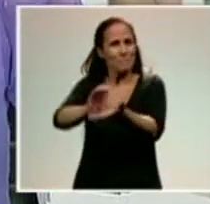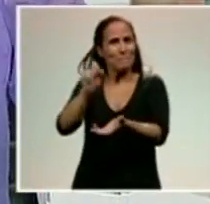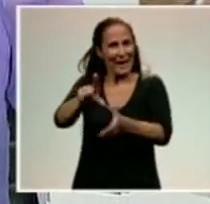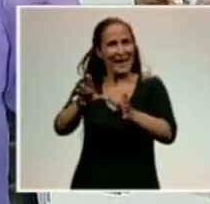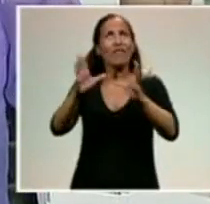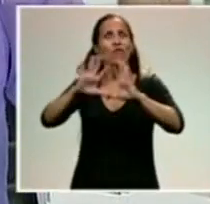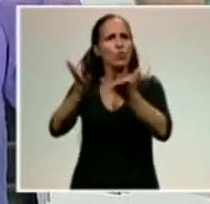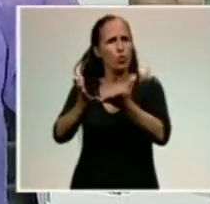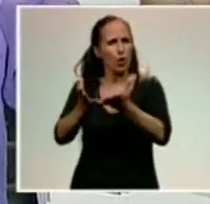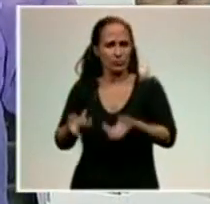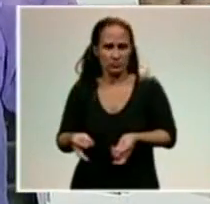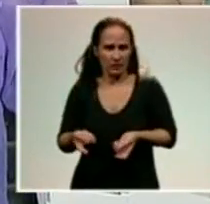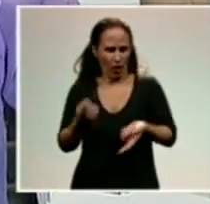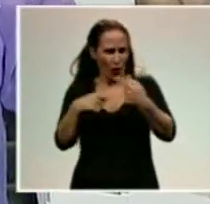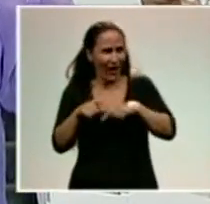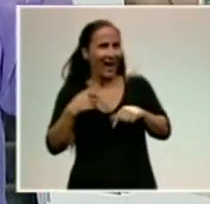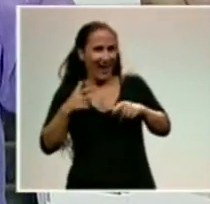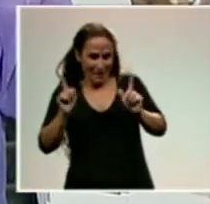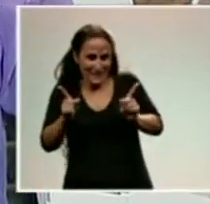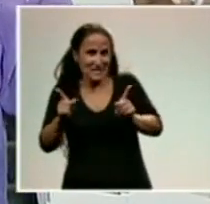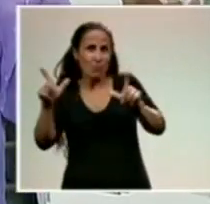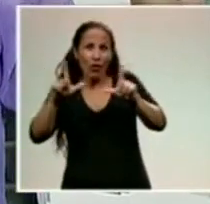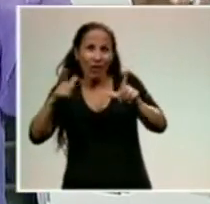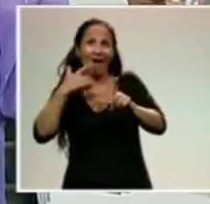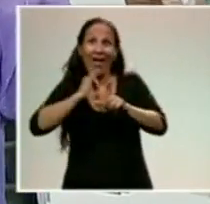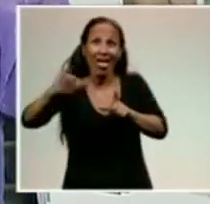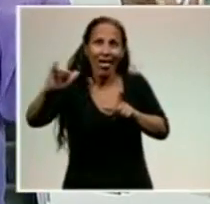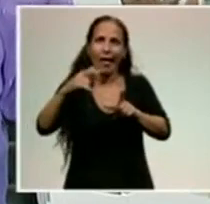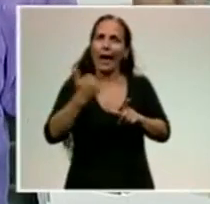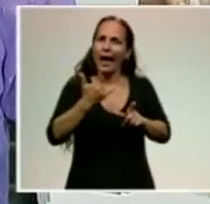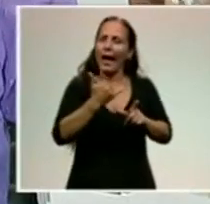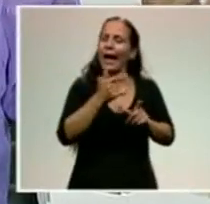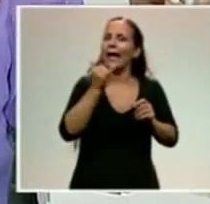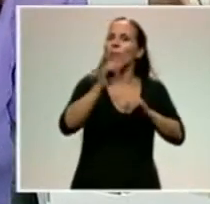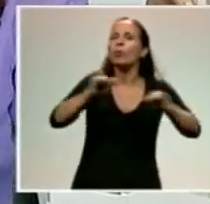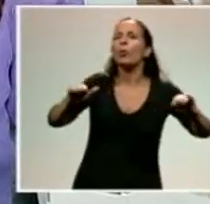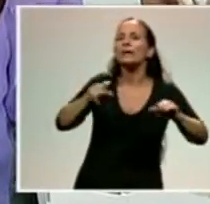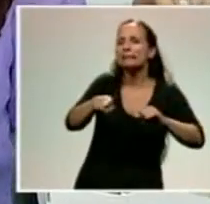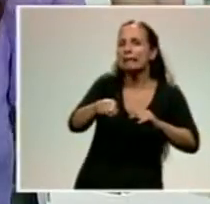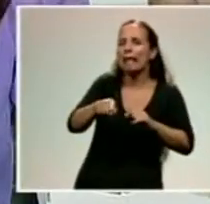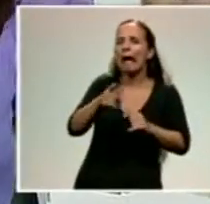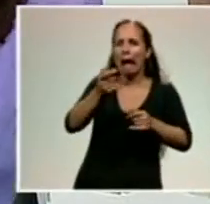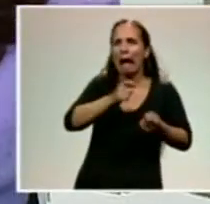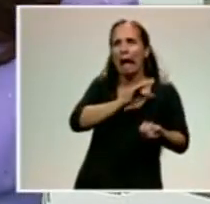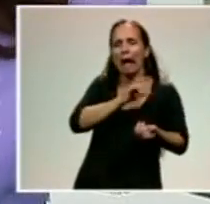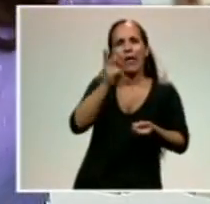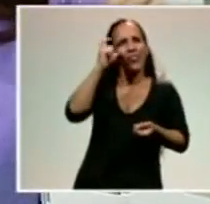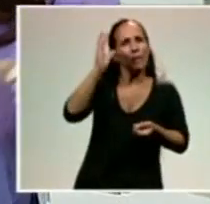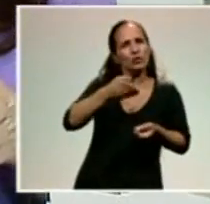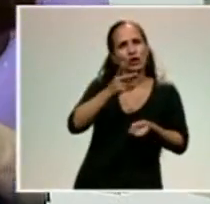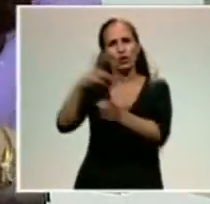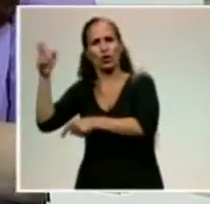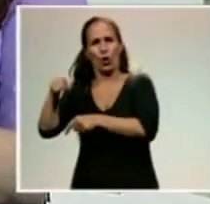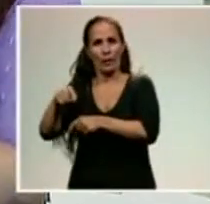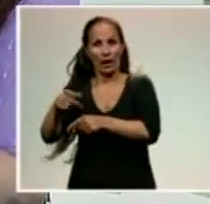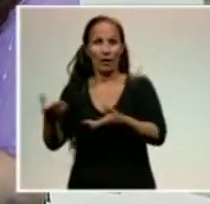nos criticaban eso, ese canal recibe una pauta oficial de 160 millones de pesos, o sea, el 10%.